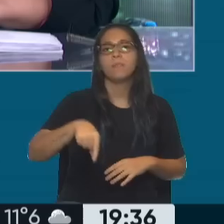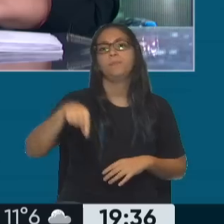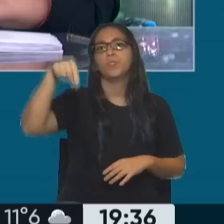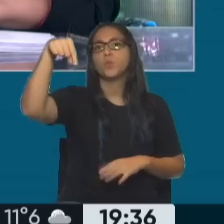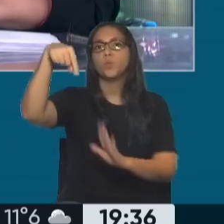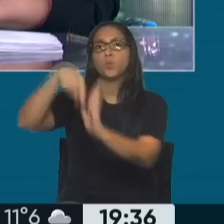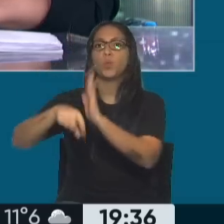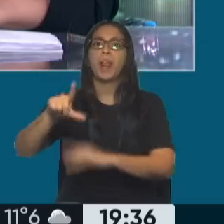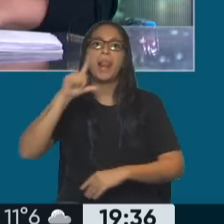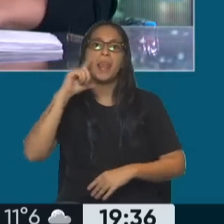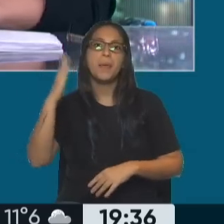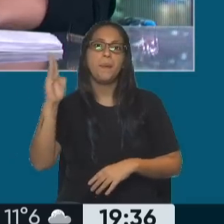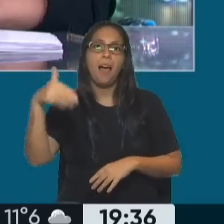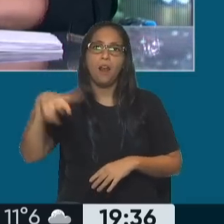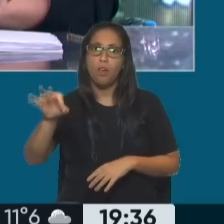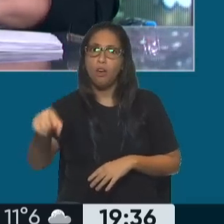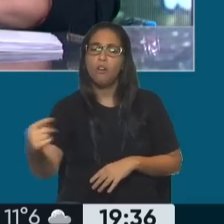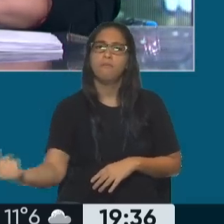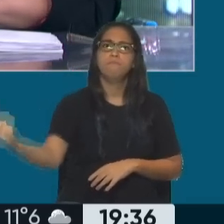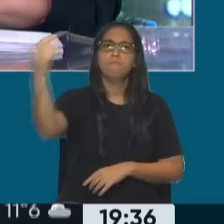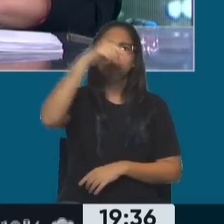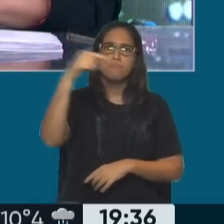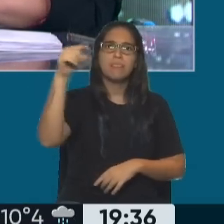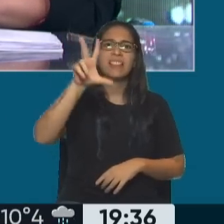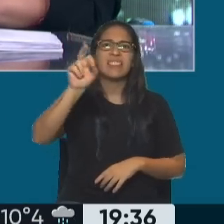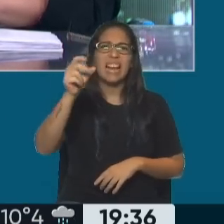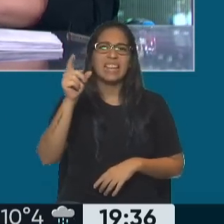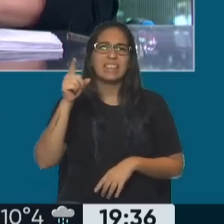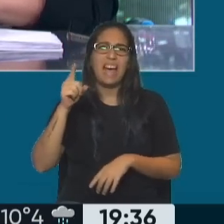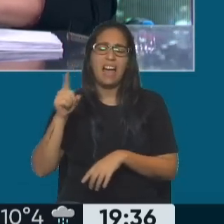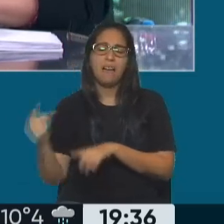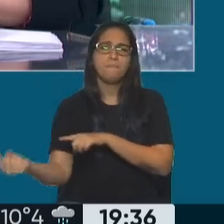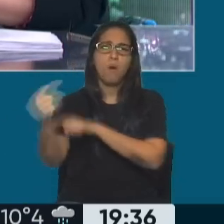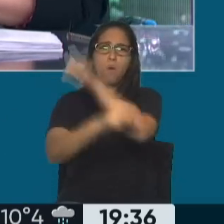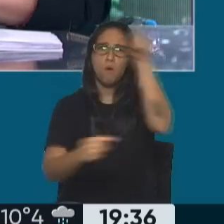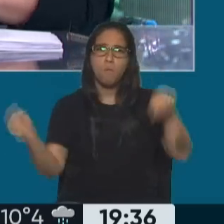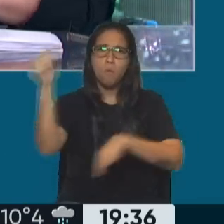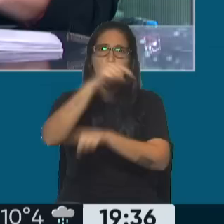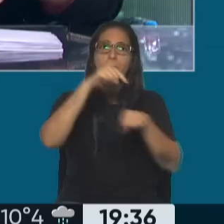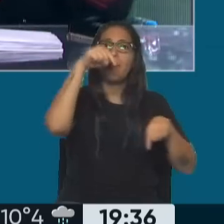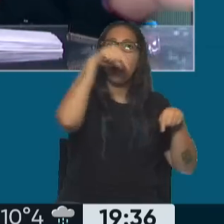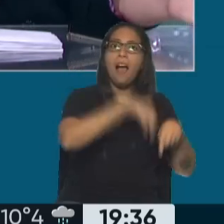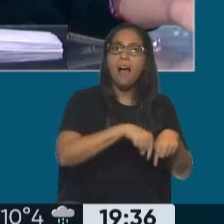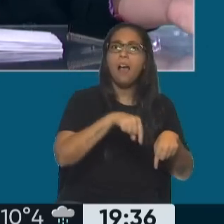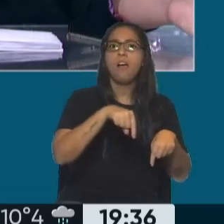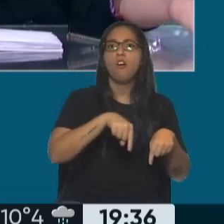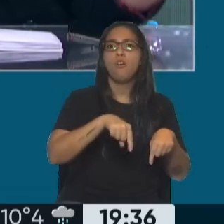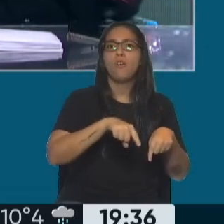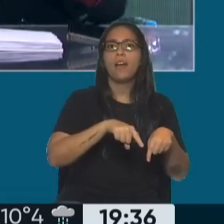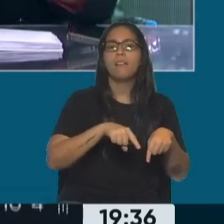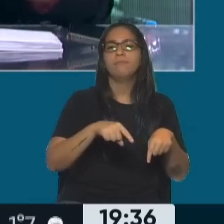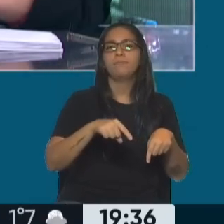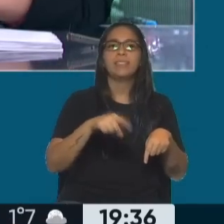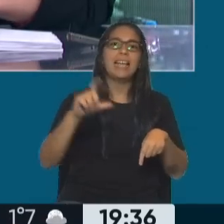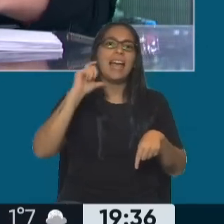de Líbano lanzaron, como te decía, más de 30 misiles. ¿Cuál es la diferencia ahora cuando se lanzan misiles tanto